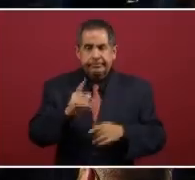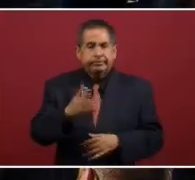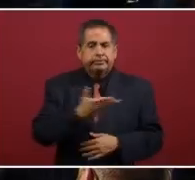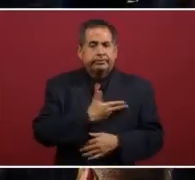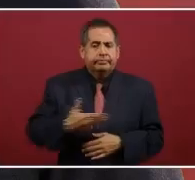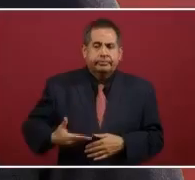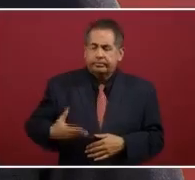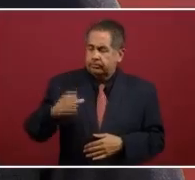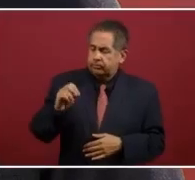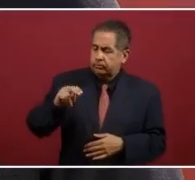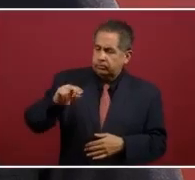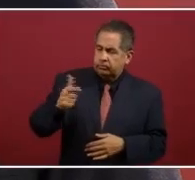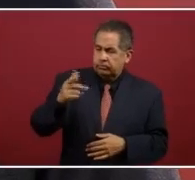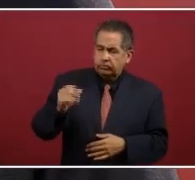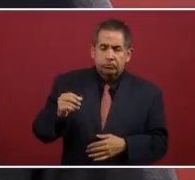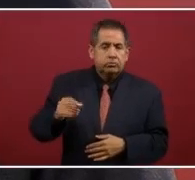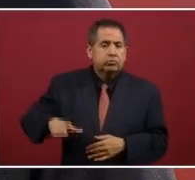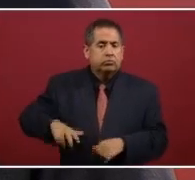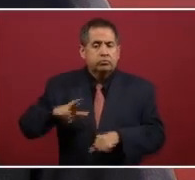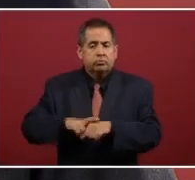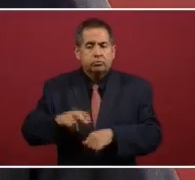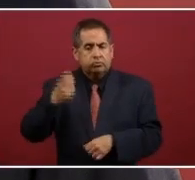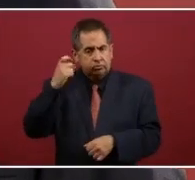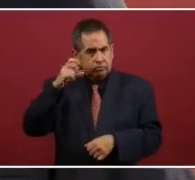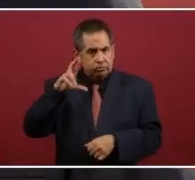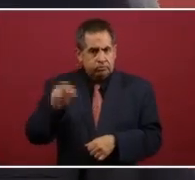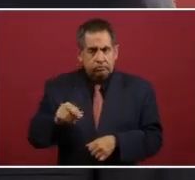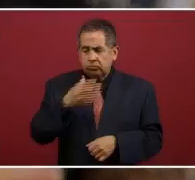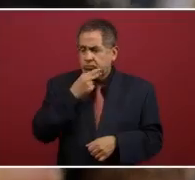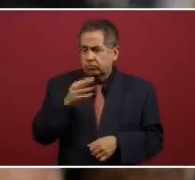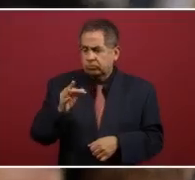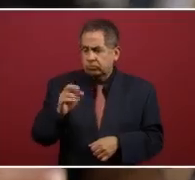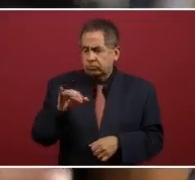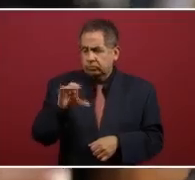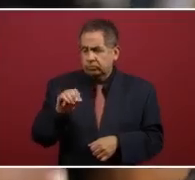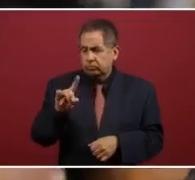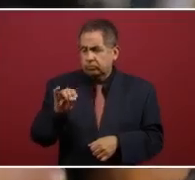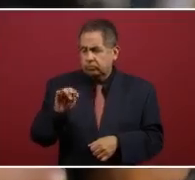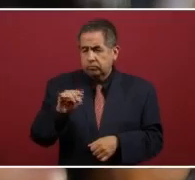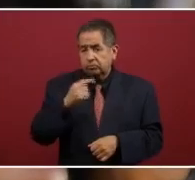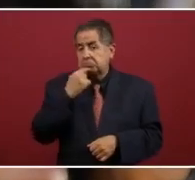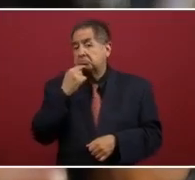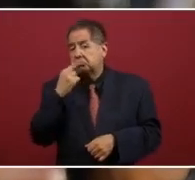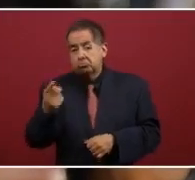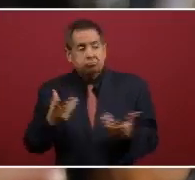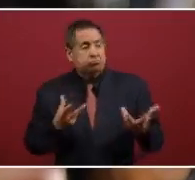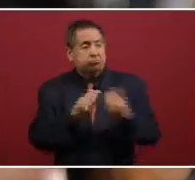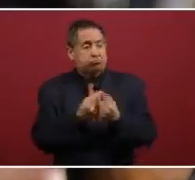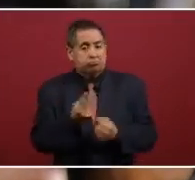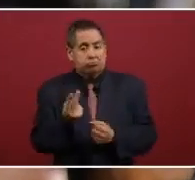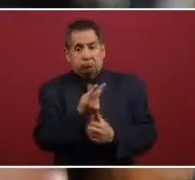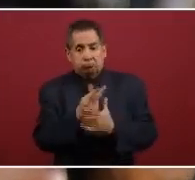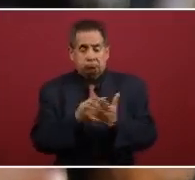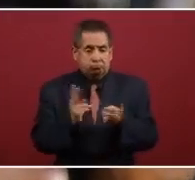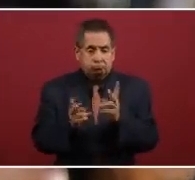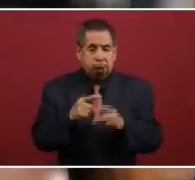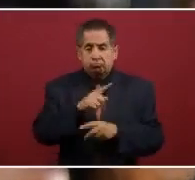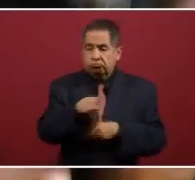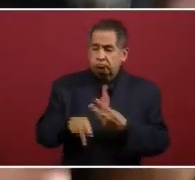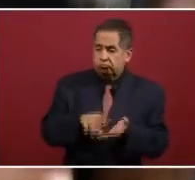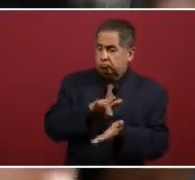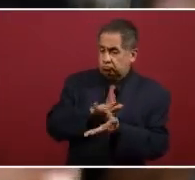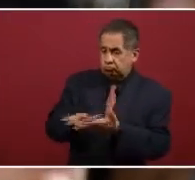la CONAGUA, el gobernador de Querétaro, Francisco Domínguez, dijo que en una reunión con usted le indicó que su gobierno apoyará